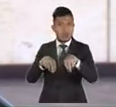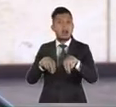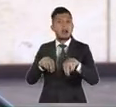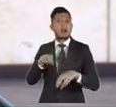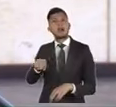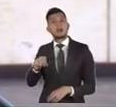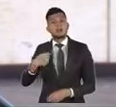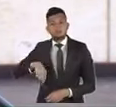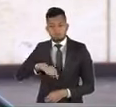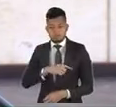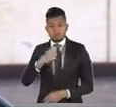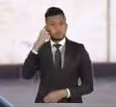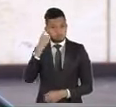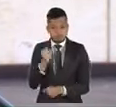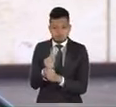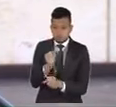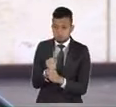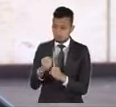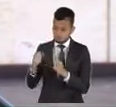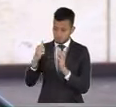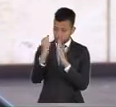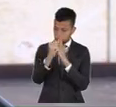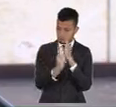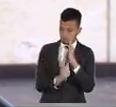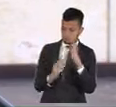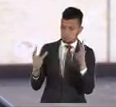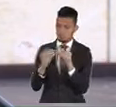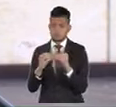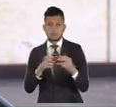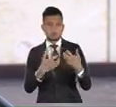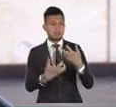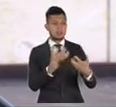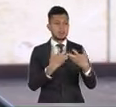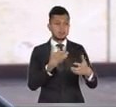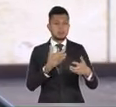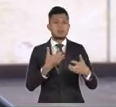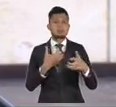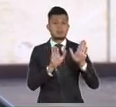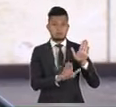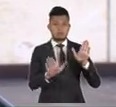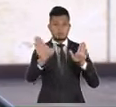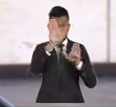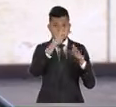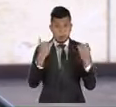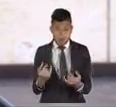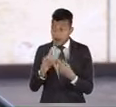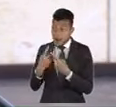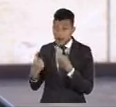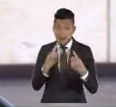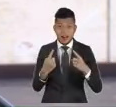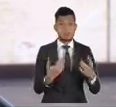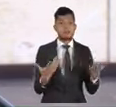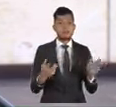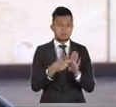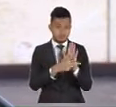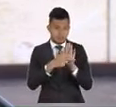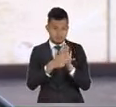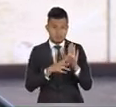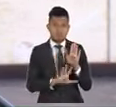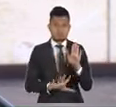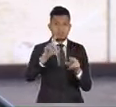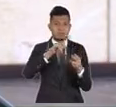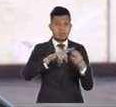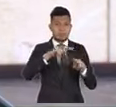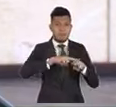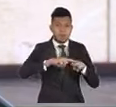podemos trabajar en esta agenda conjunta en términos de los sistemas de transporte regional de los que hemos conversado, Regiotram, el proyecto Metro,